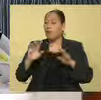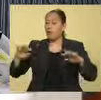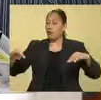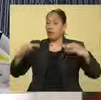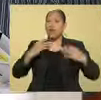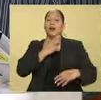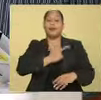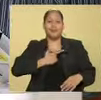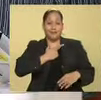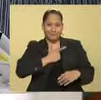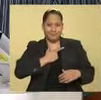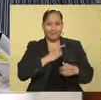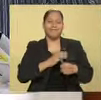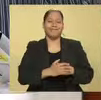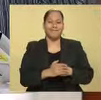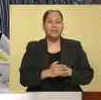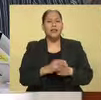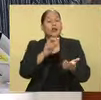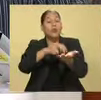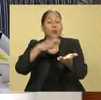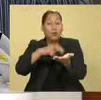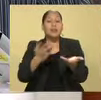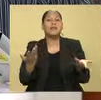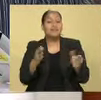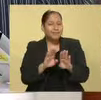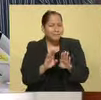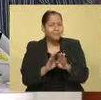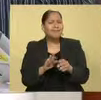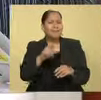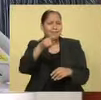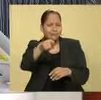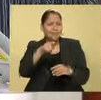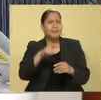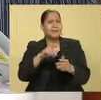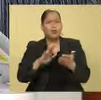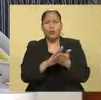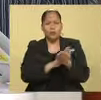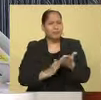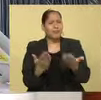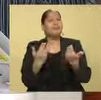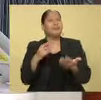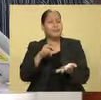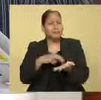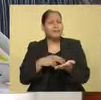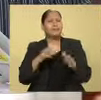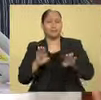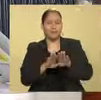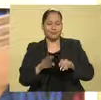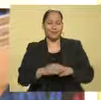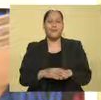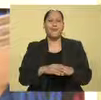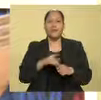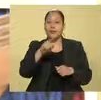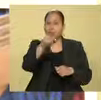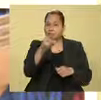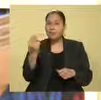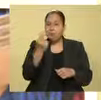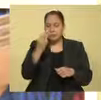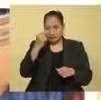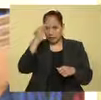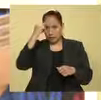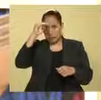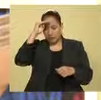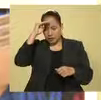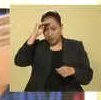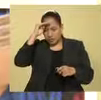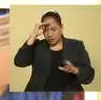Exactamente. Entonces, la manera de corregir esto, la manera de corregirlo es que cada uno de ustedes debe estar